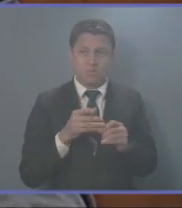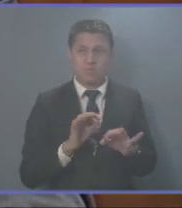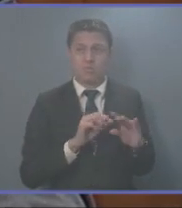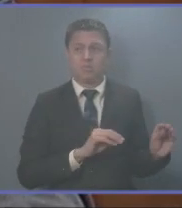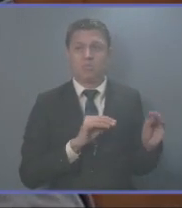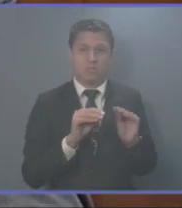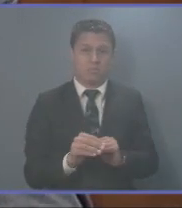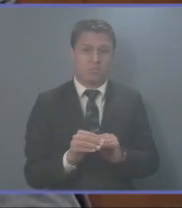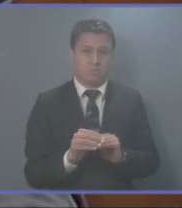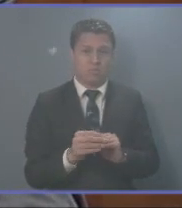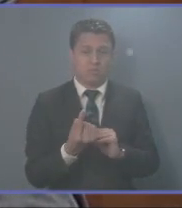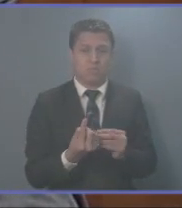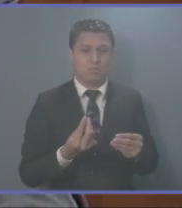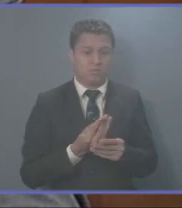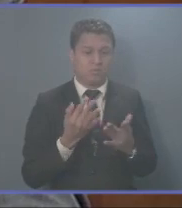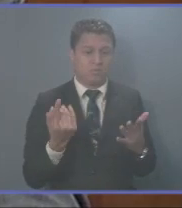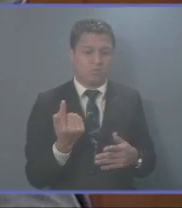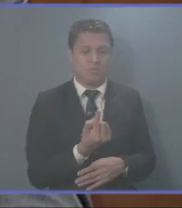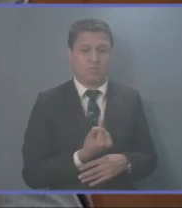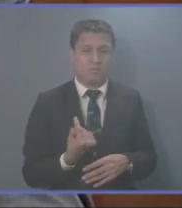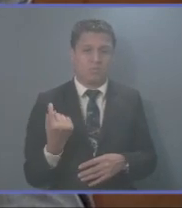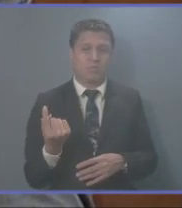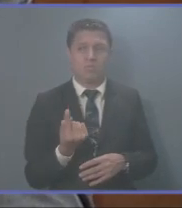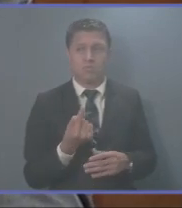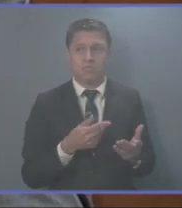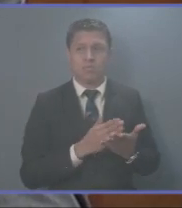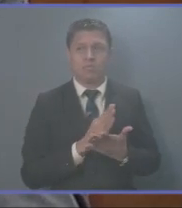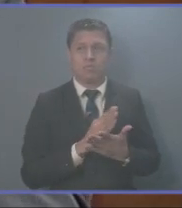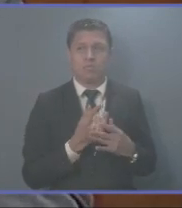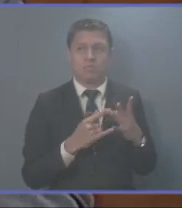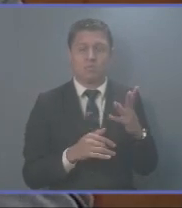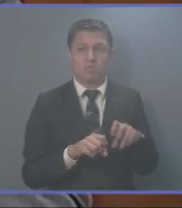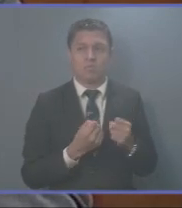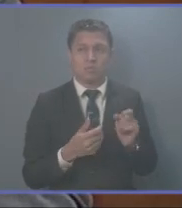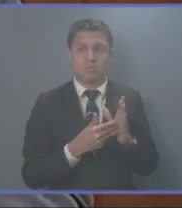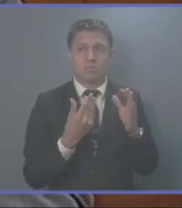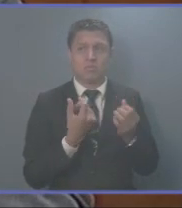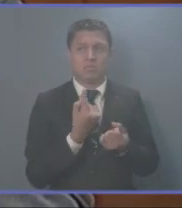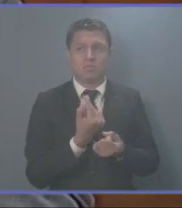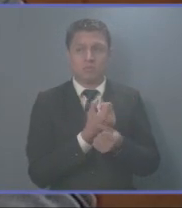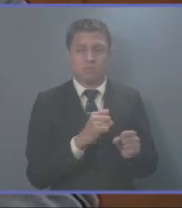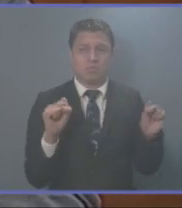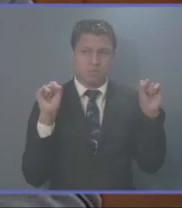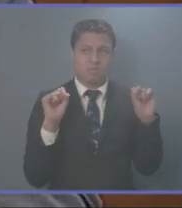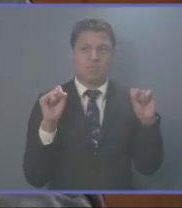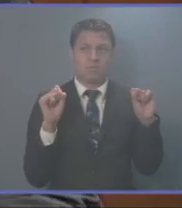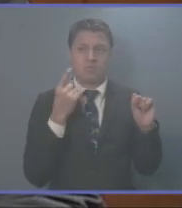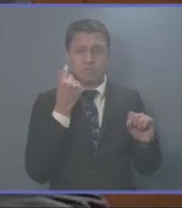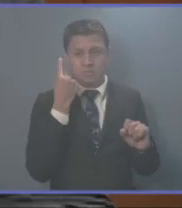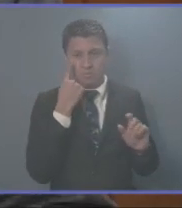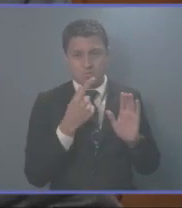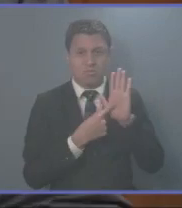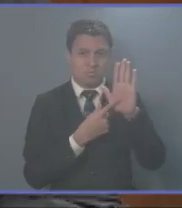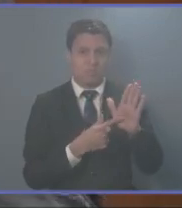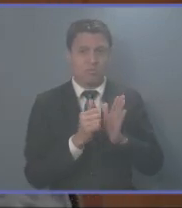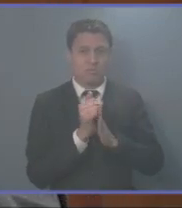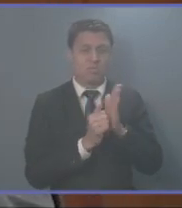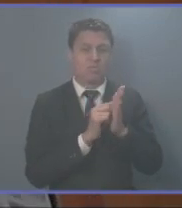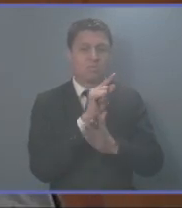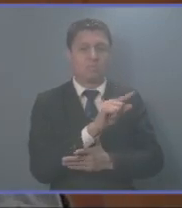aplicable a la desaparición de personas dentro de los delitos contra la libertad individual que se presenta como